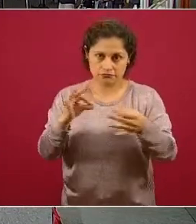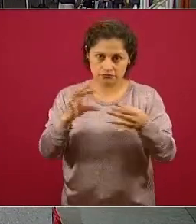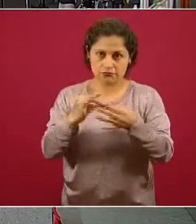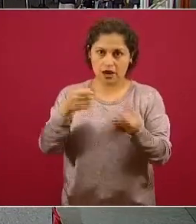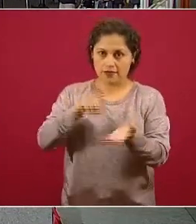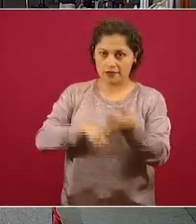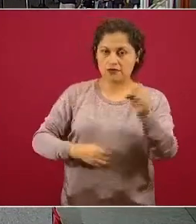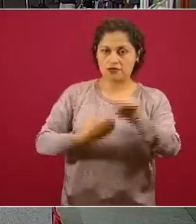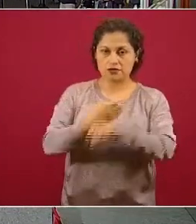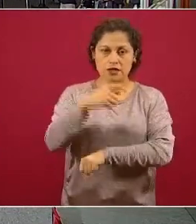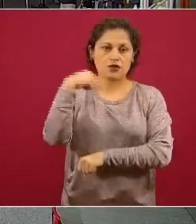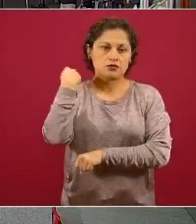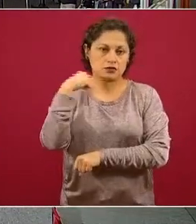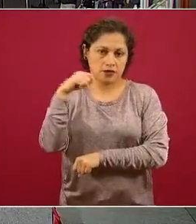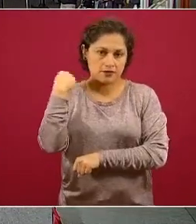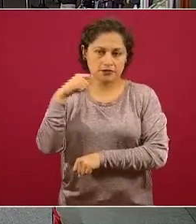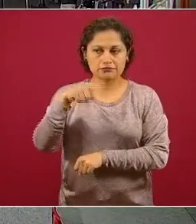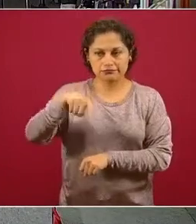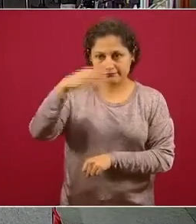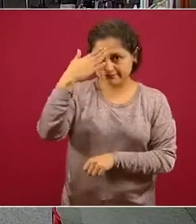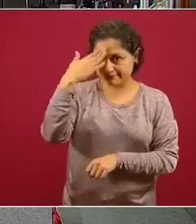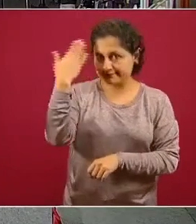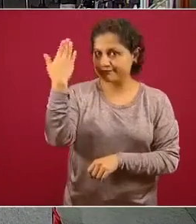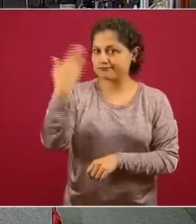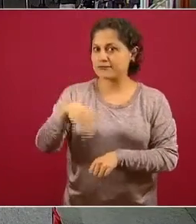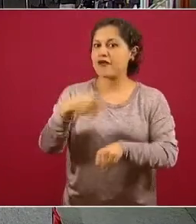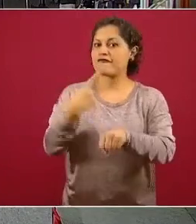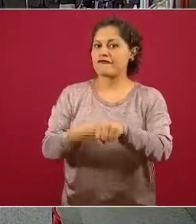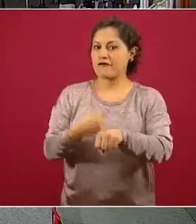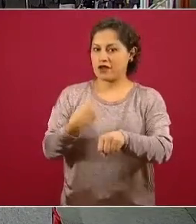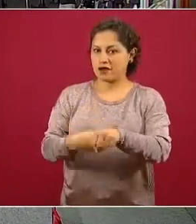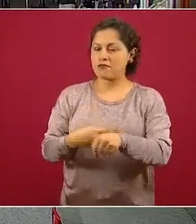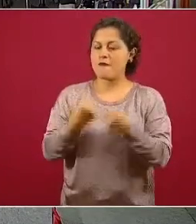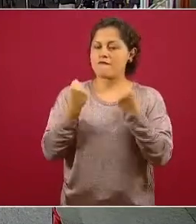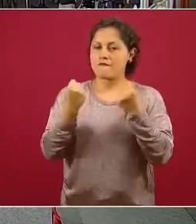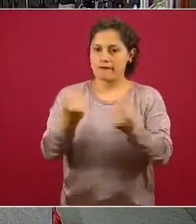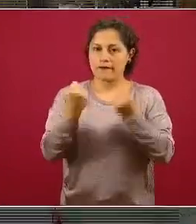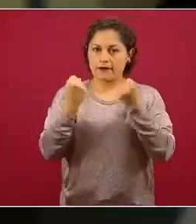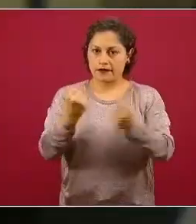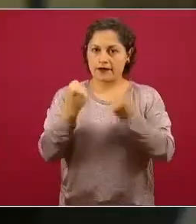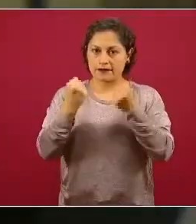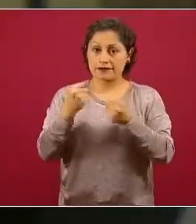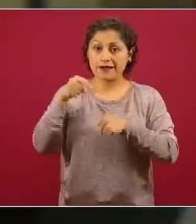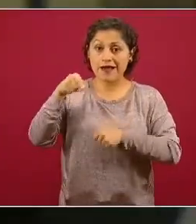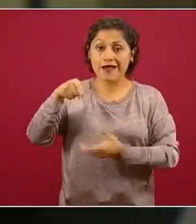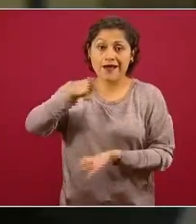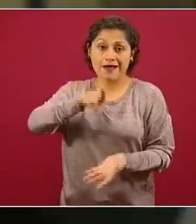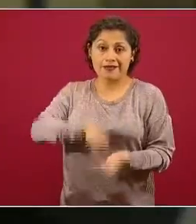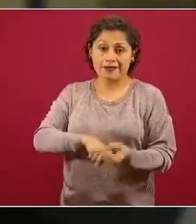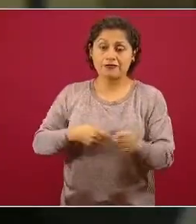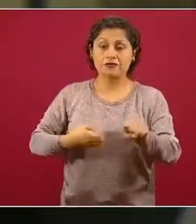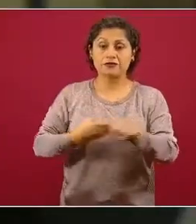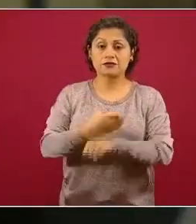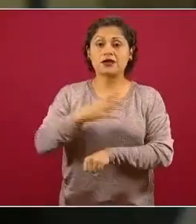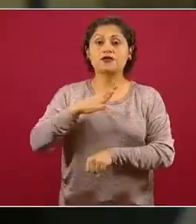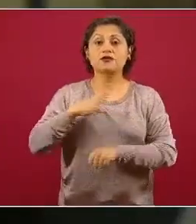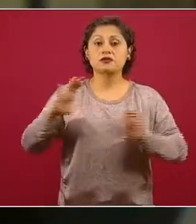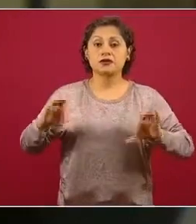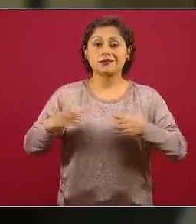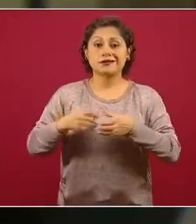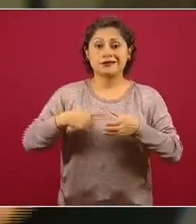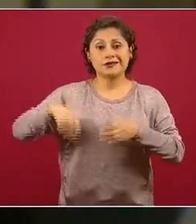es fuerte el COVID, hay una presencia indígena importante de